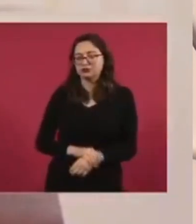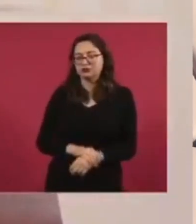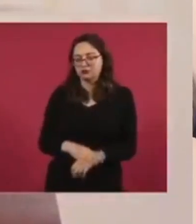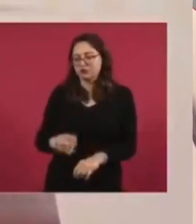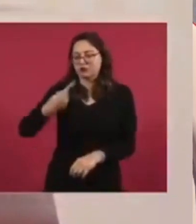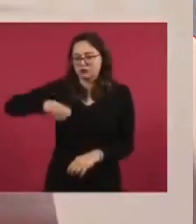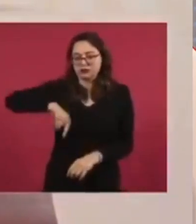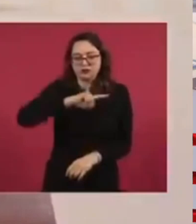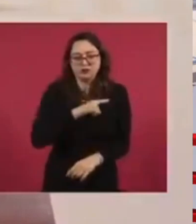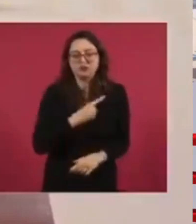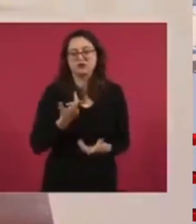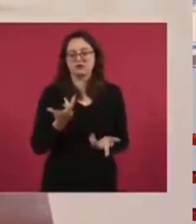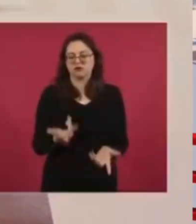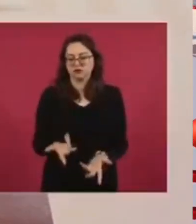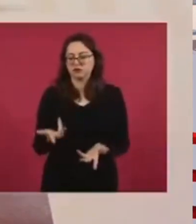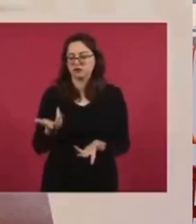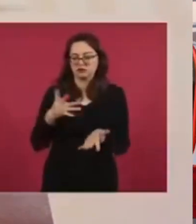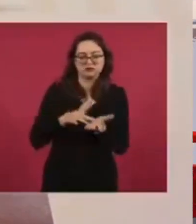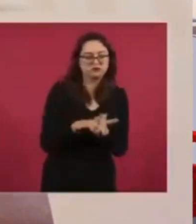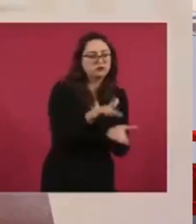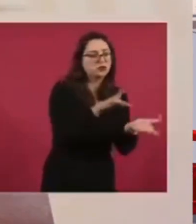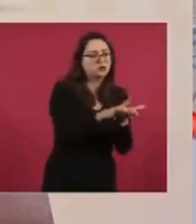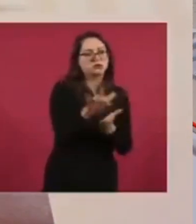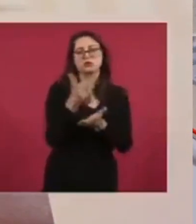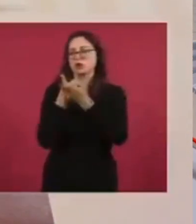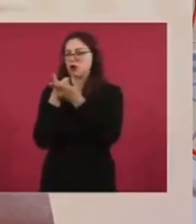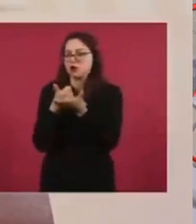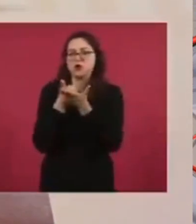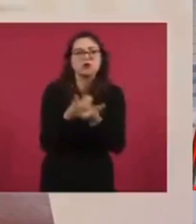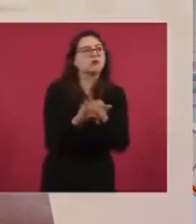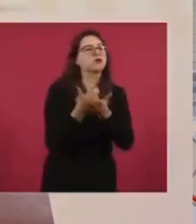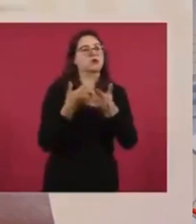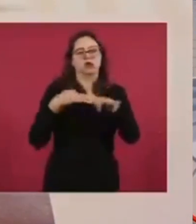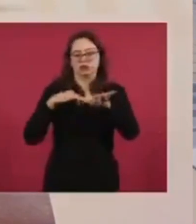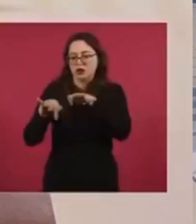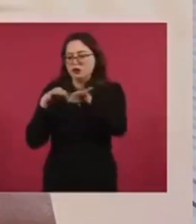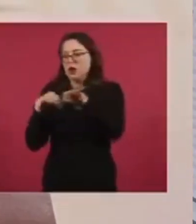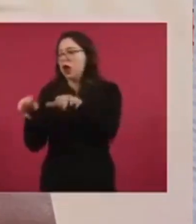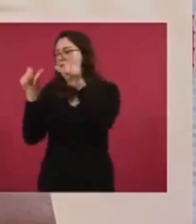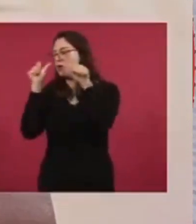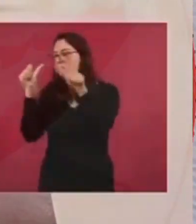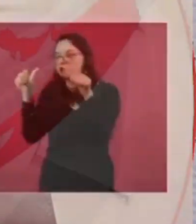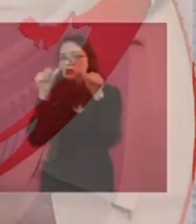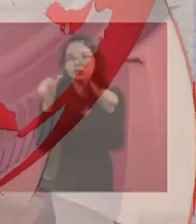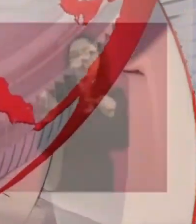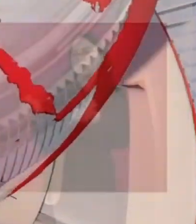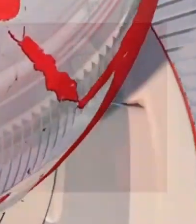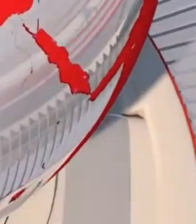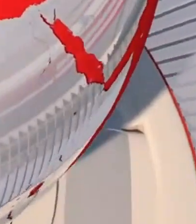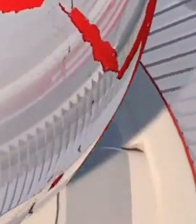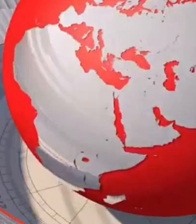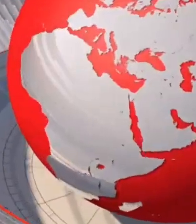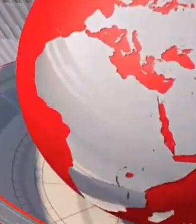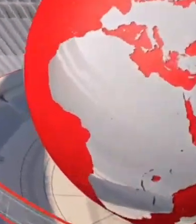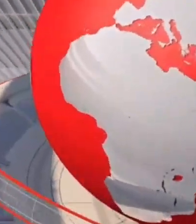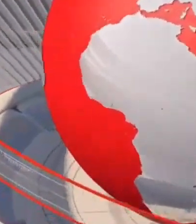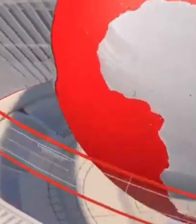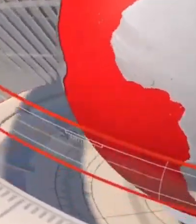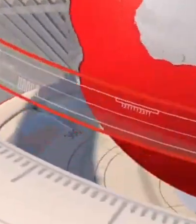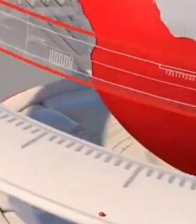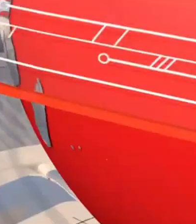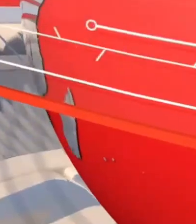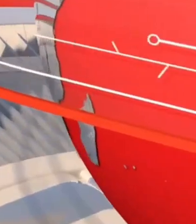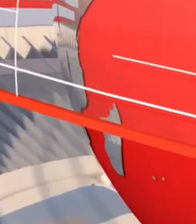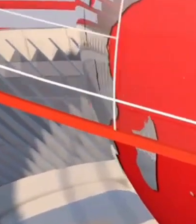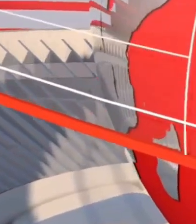ayudando digo apoyando eh atendiendo el problema todos los días eso fue lo que